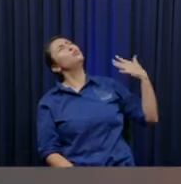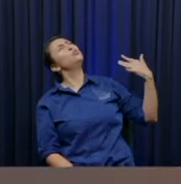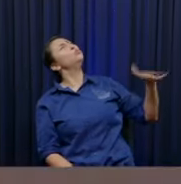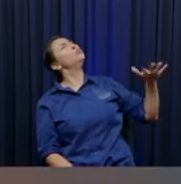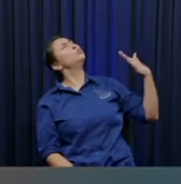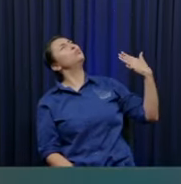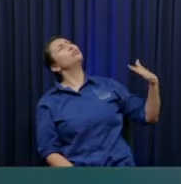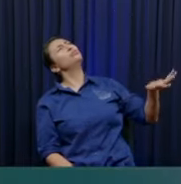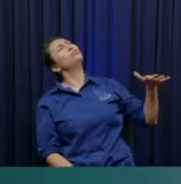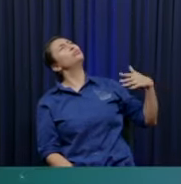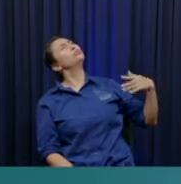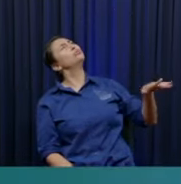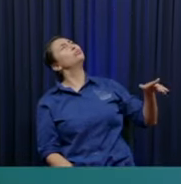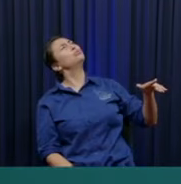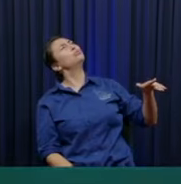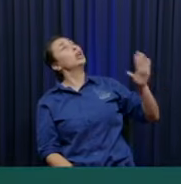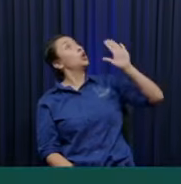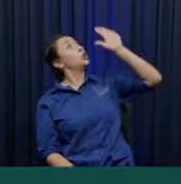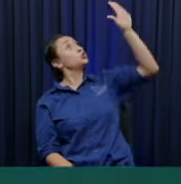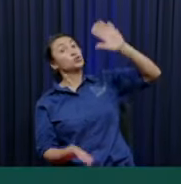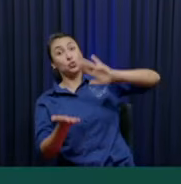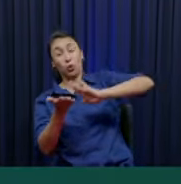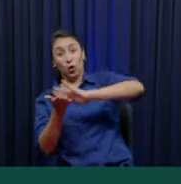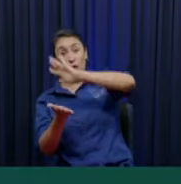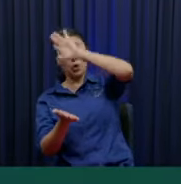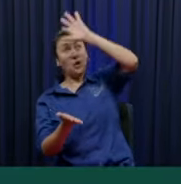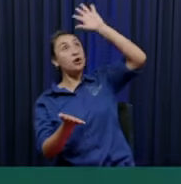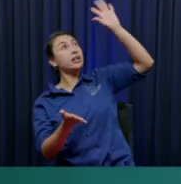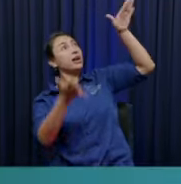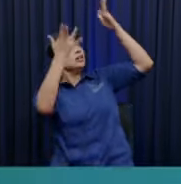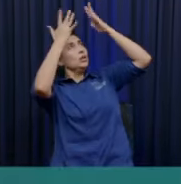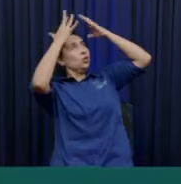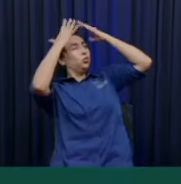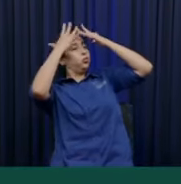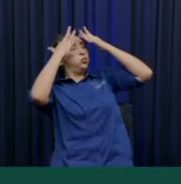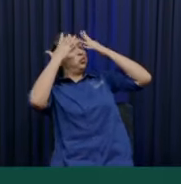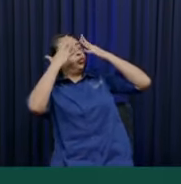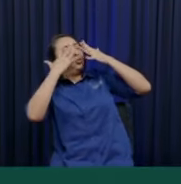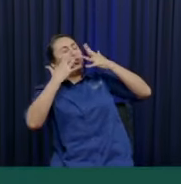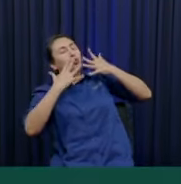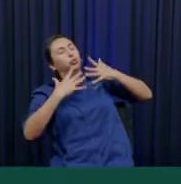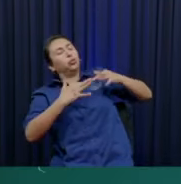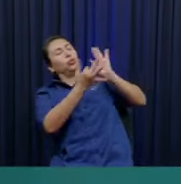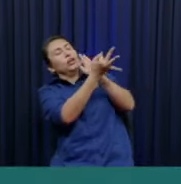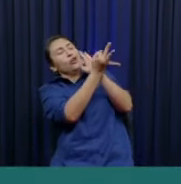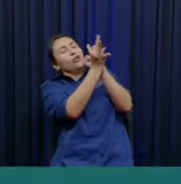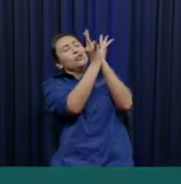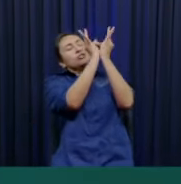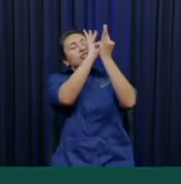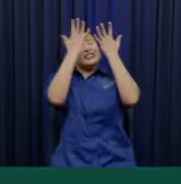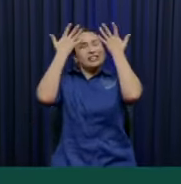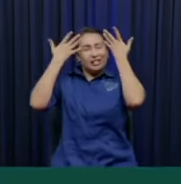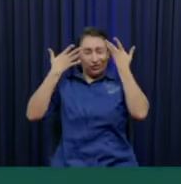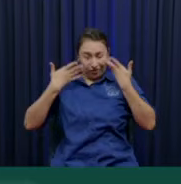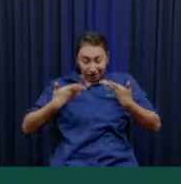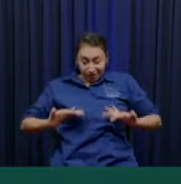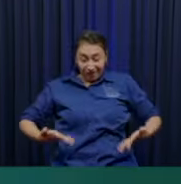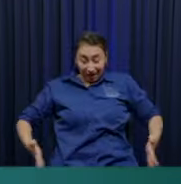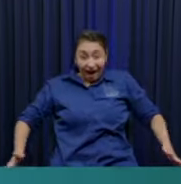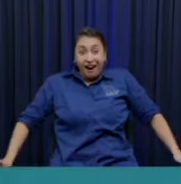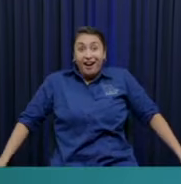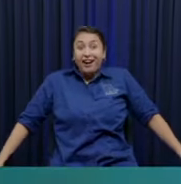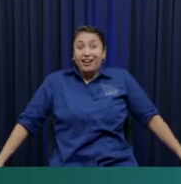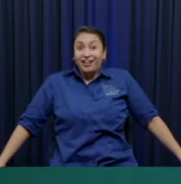estamos siendo transformados. Note eso. Por eso le dije, vamos a ser transformados en el futuro. Pero le